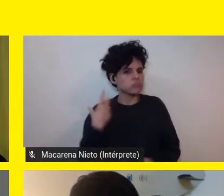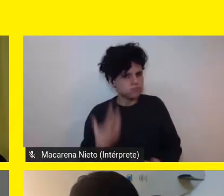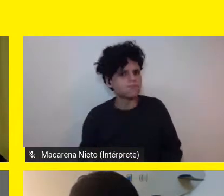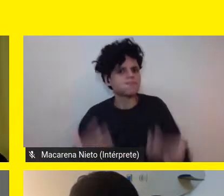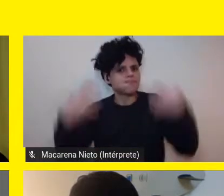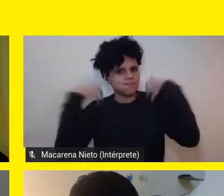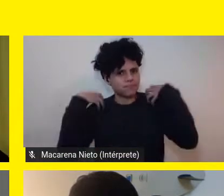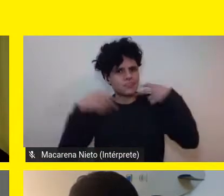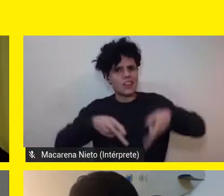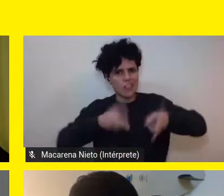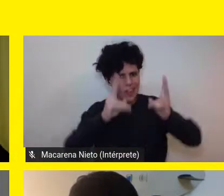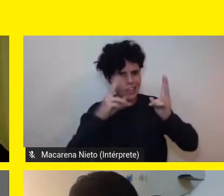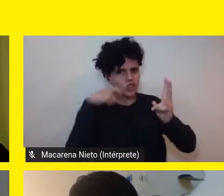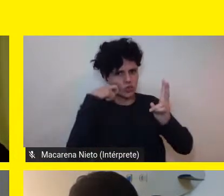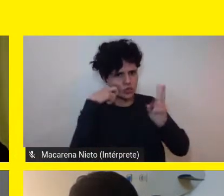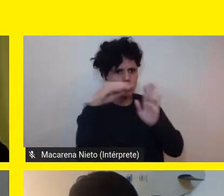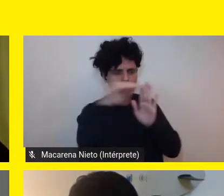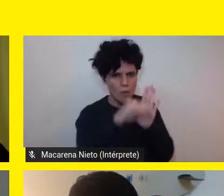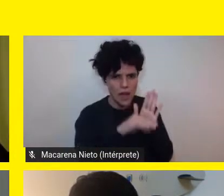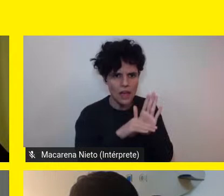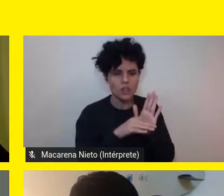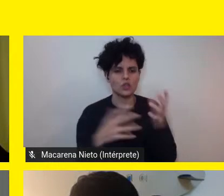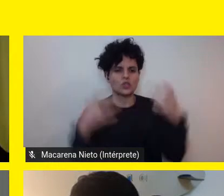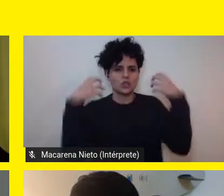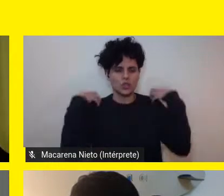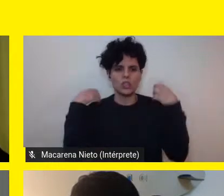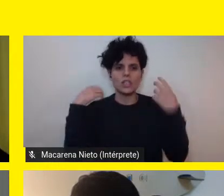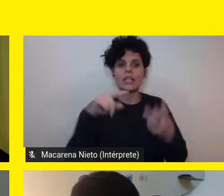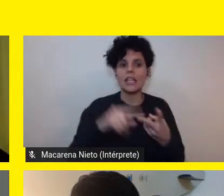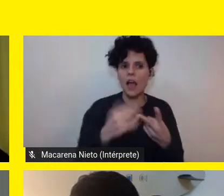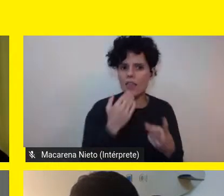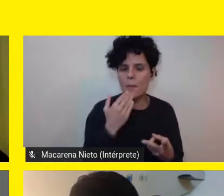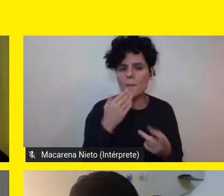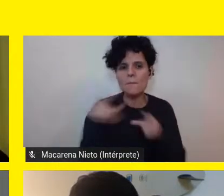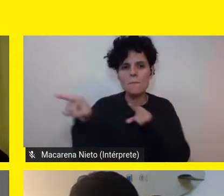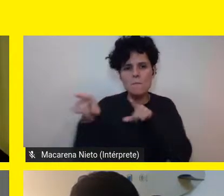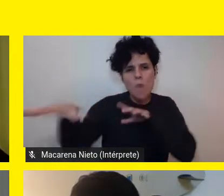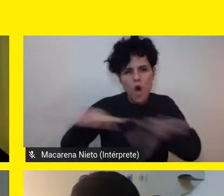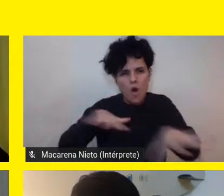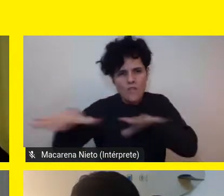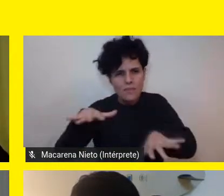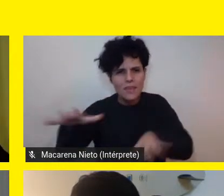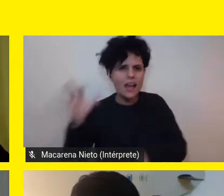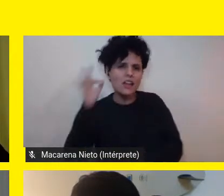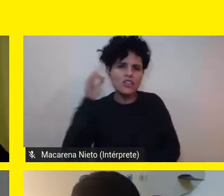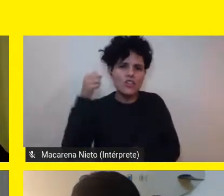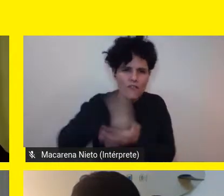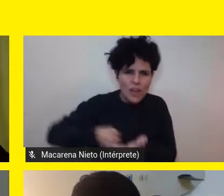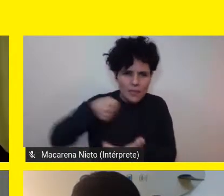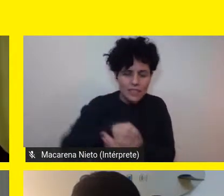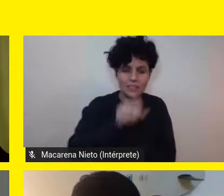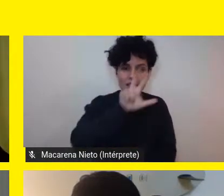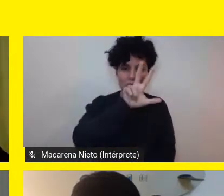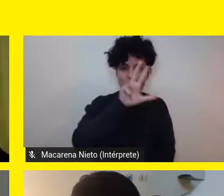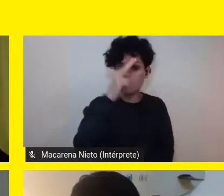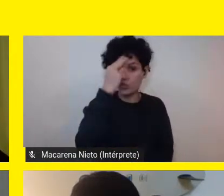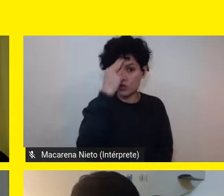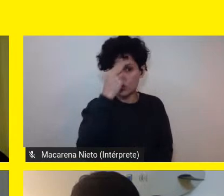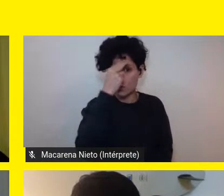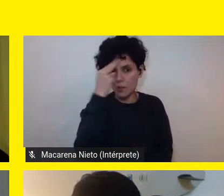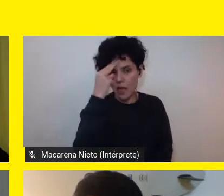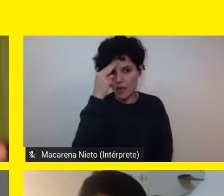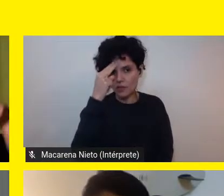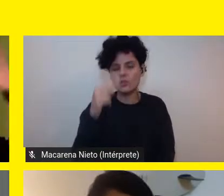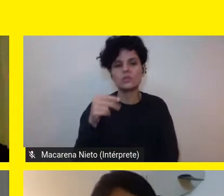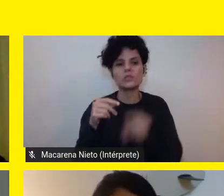además coordinadora del movimiento feminista 8M y de las víctimas con trauma ocular